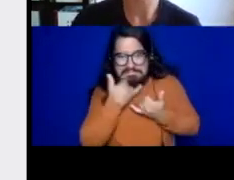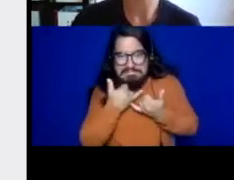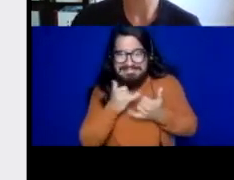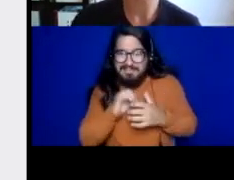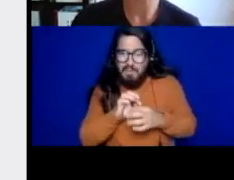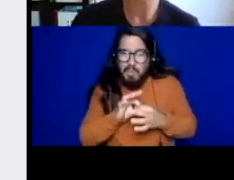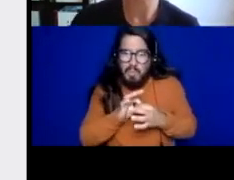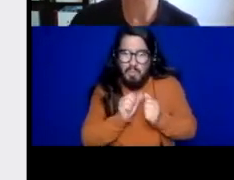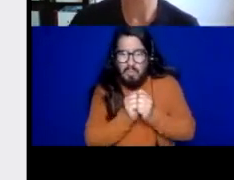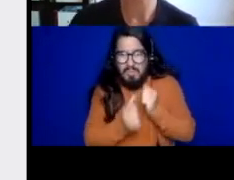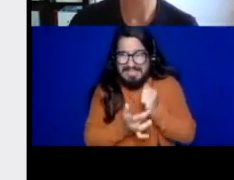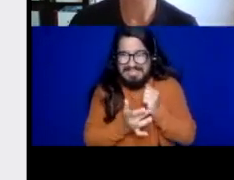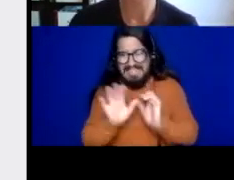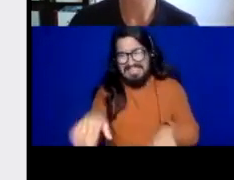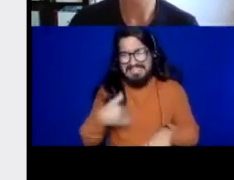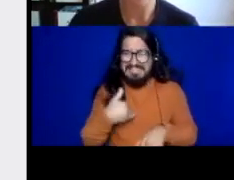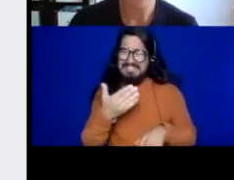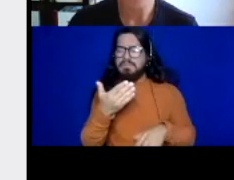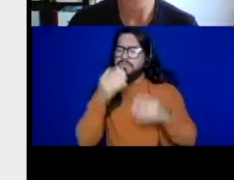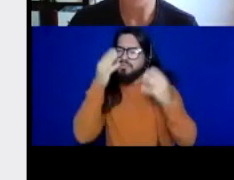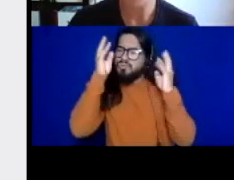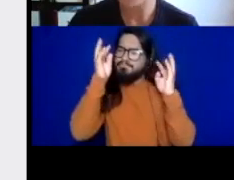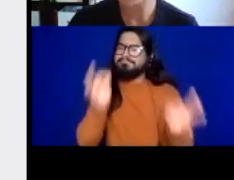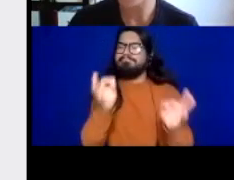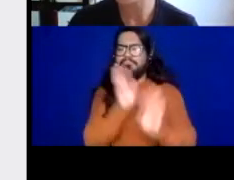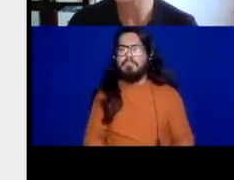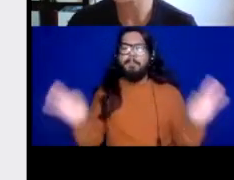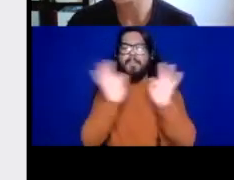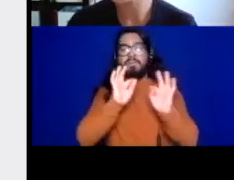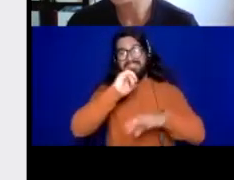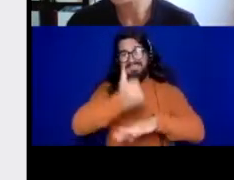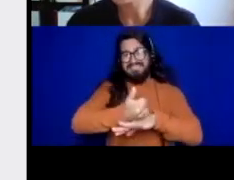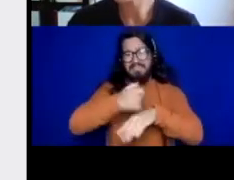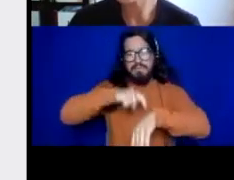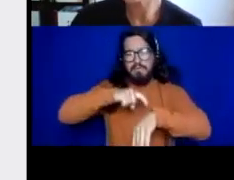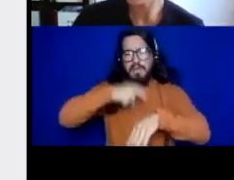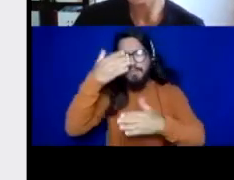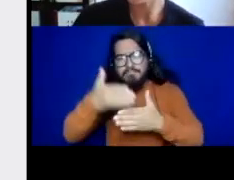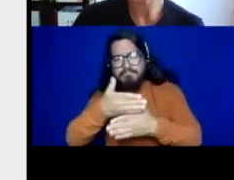funcionando, especialmente sobre eso. Así que hagan espacio para hablar de estas cosas.